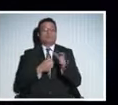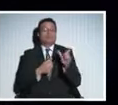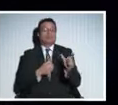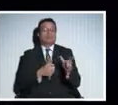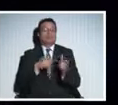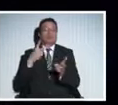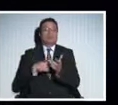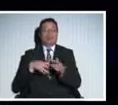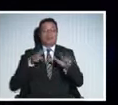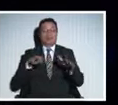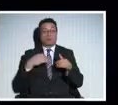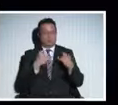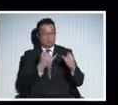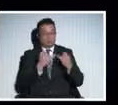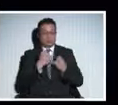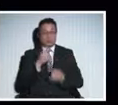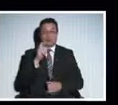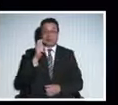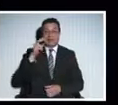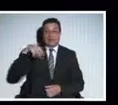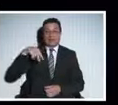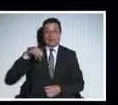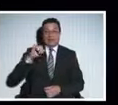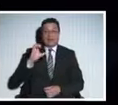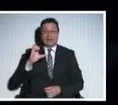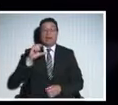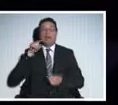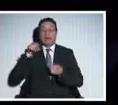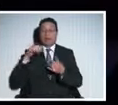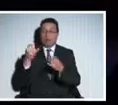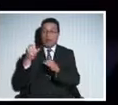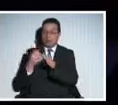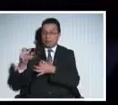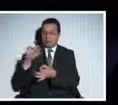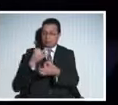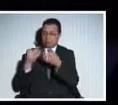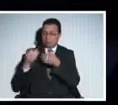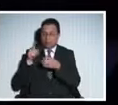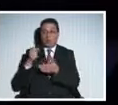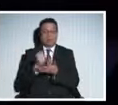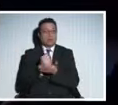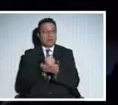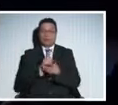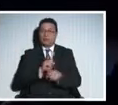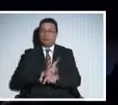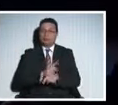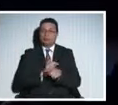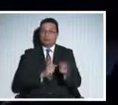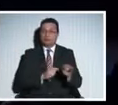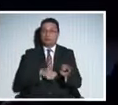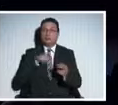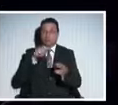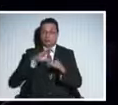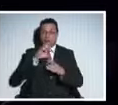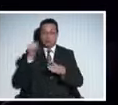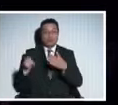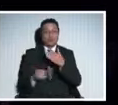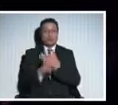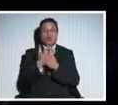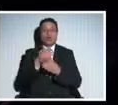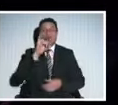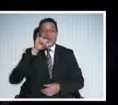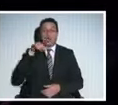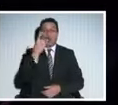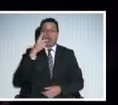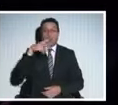2019. Me informé del TNE in situ a través de unos amigos. Ellos me dijeron que acá estaban haciendo ese trámite. Me parece genial la modernización que está haciendo